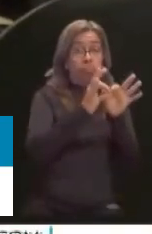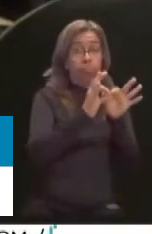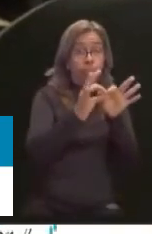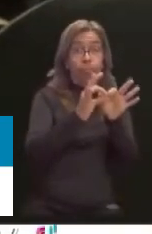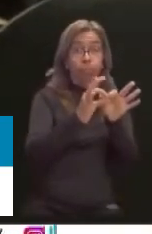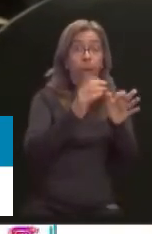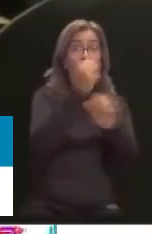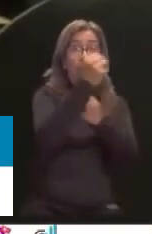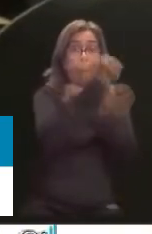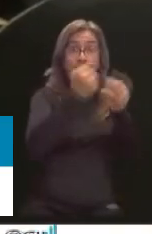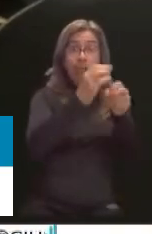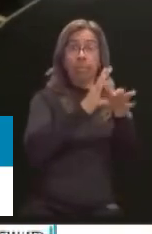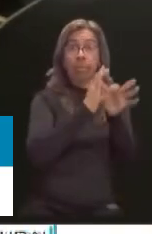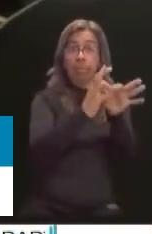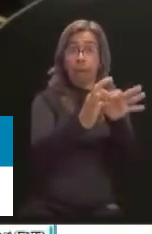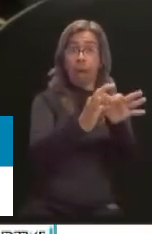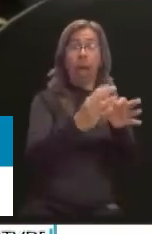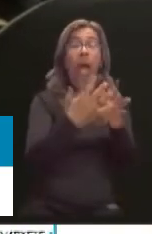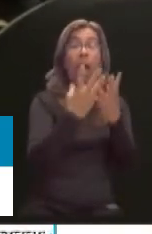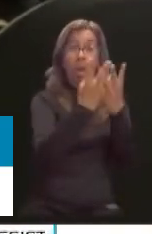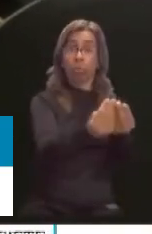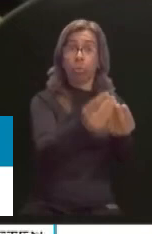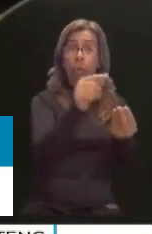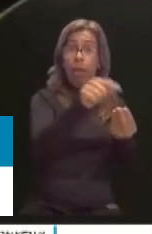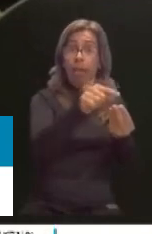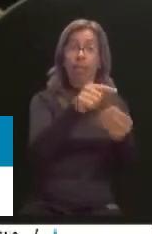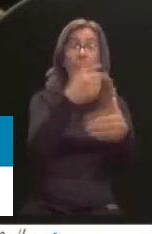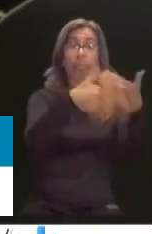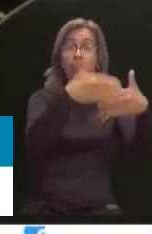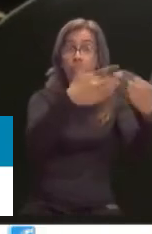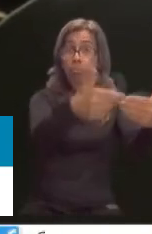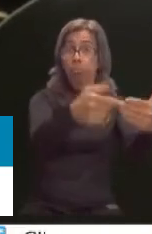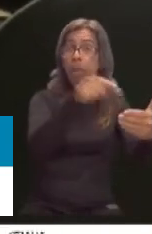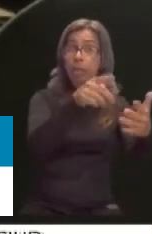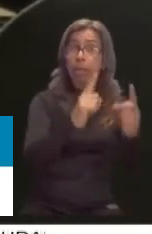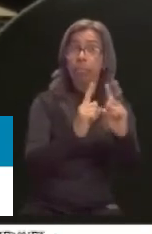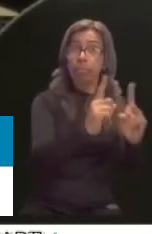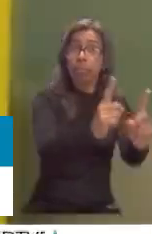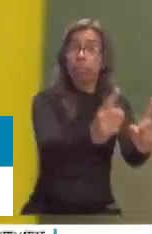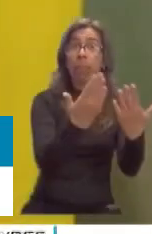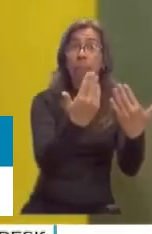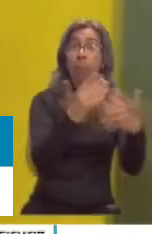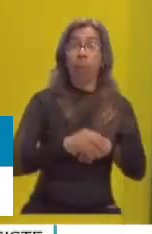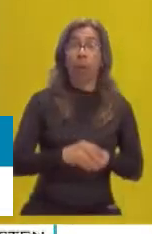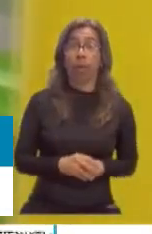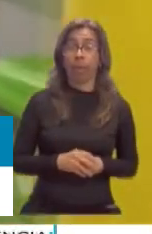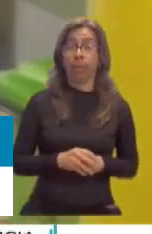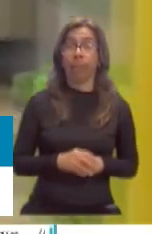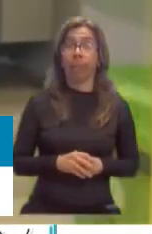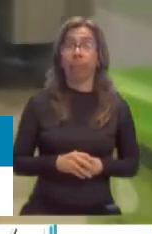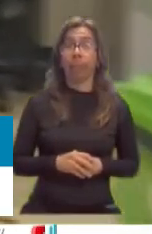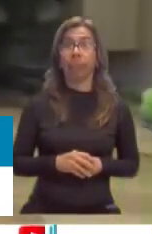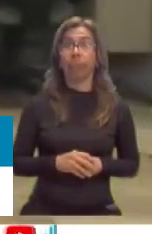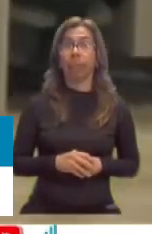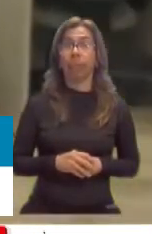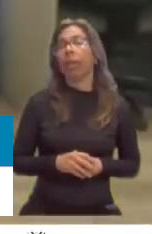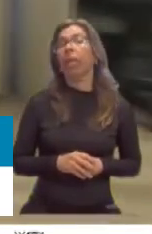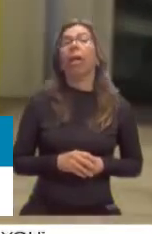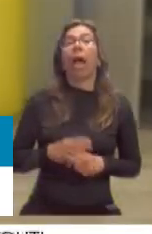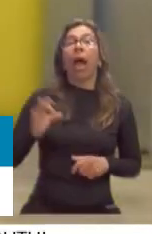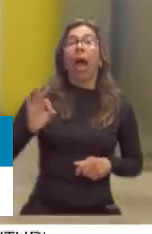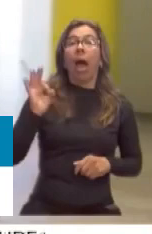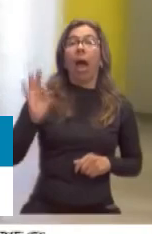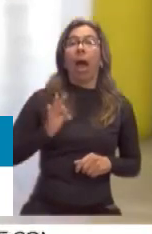las empresas lo van amortizando a través del tiempo, en el sentido de que después es costo fiscal demeritado. O sea, después de